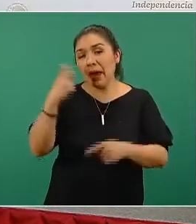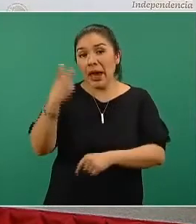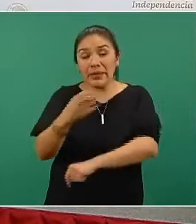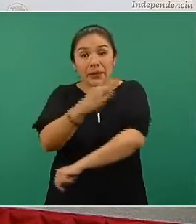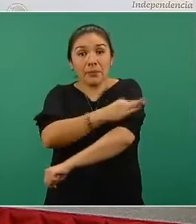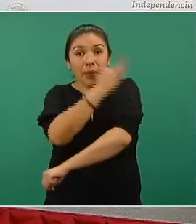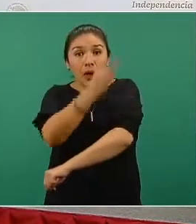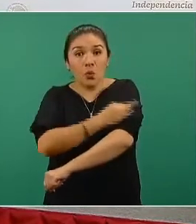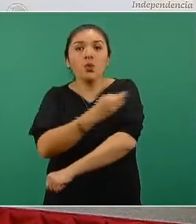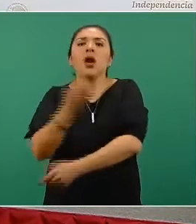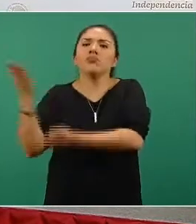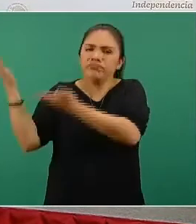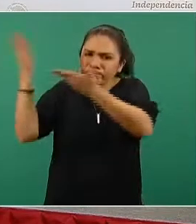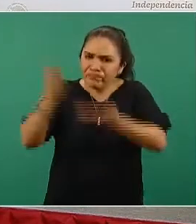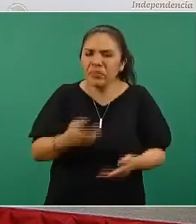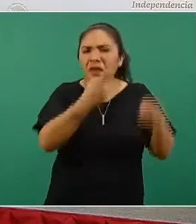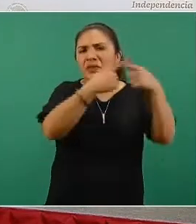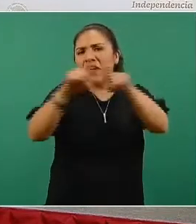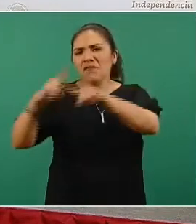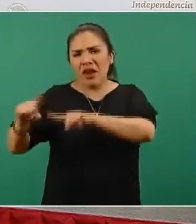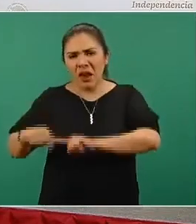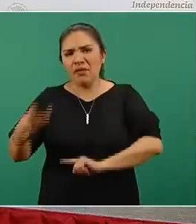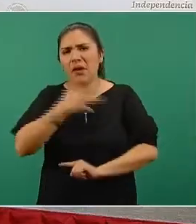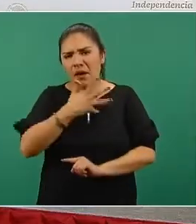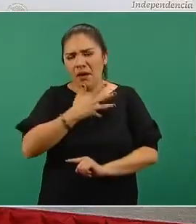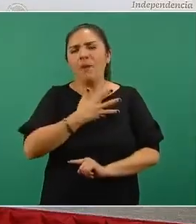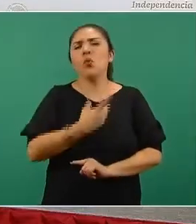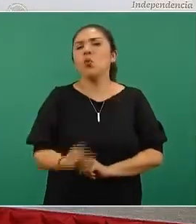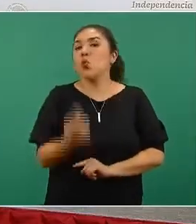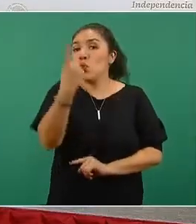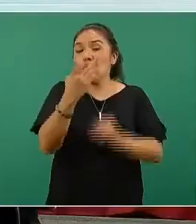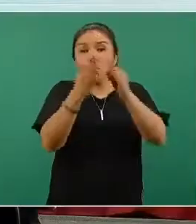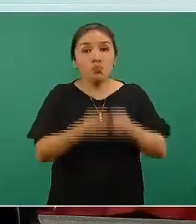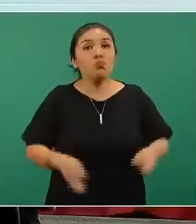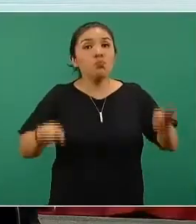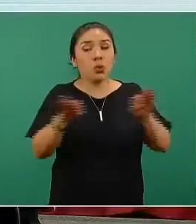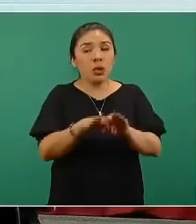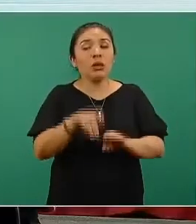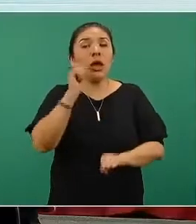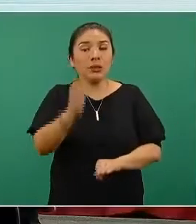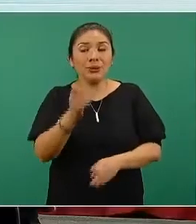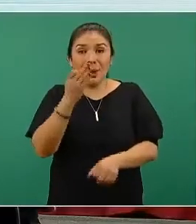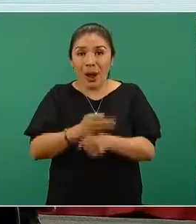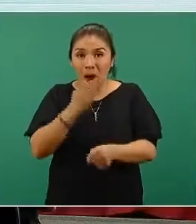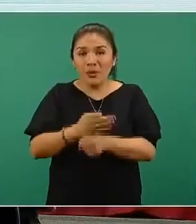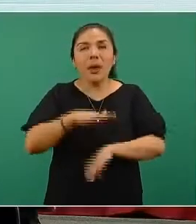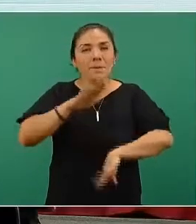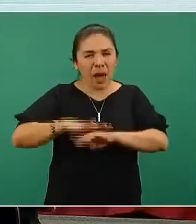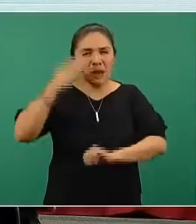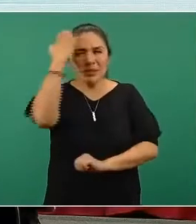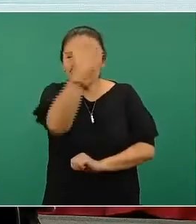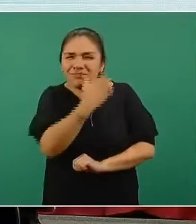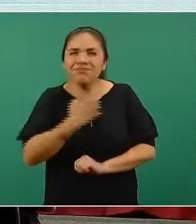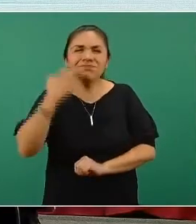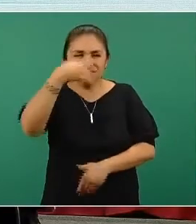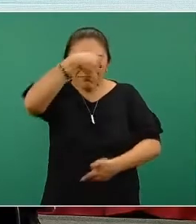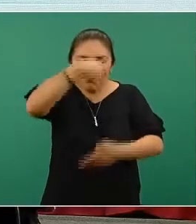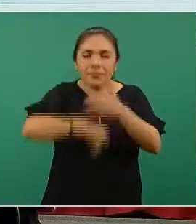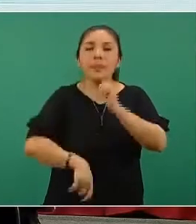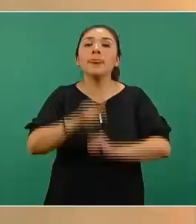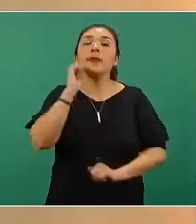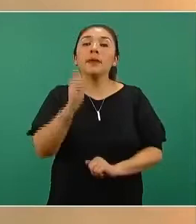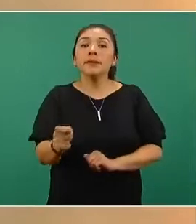va a llegar de diferentes formas. Tenemos un componente muy importante que aún está en evaluación,